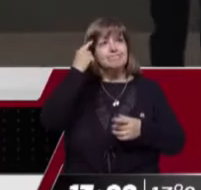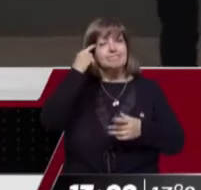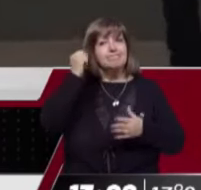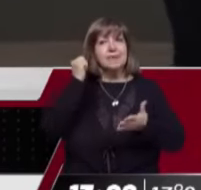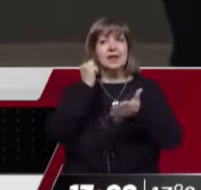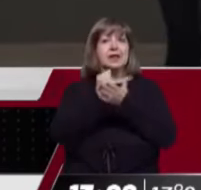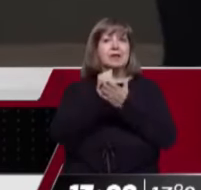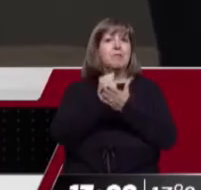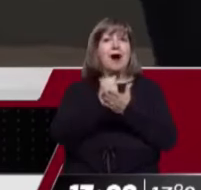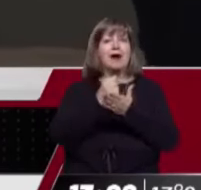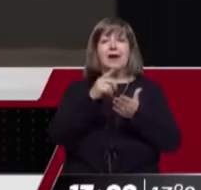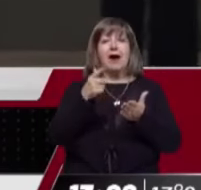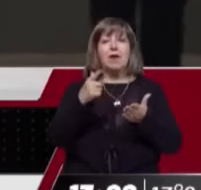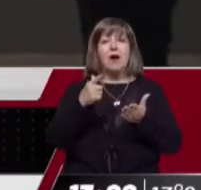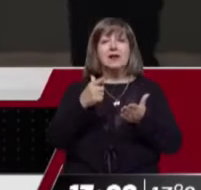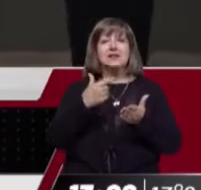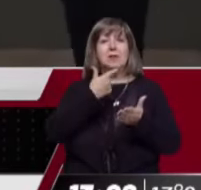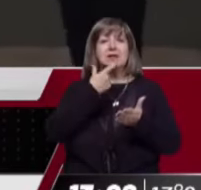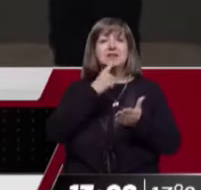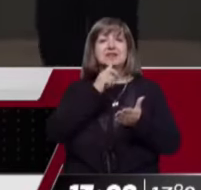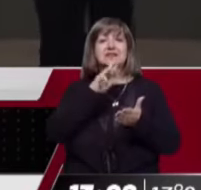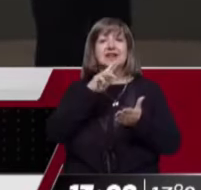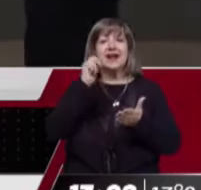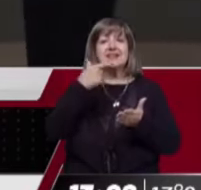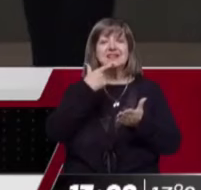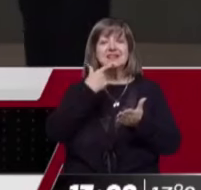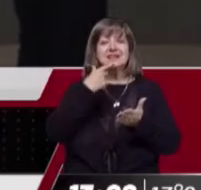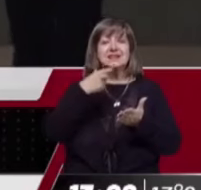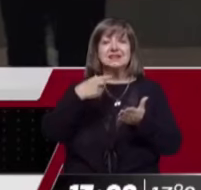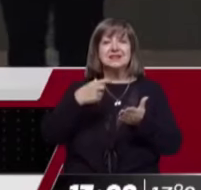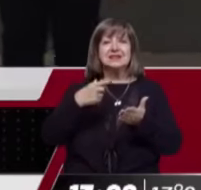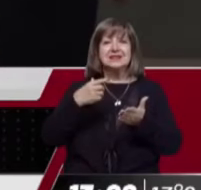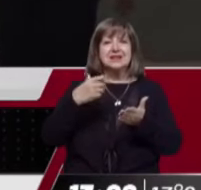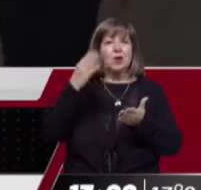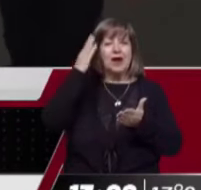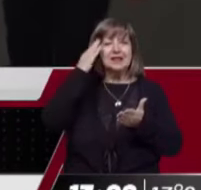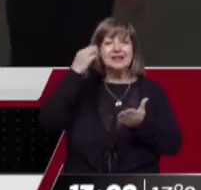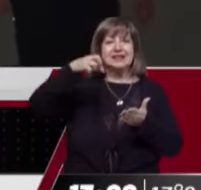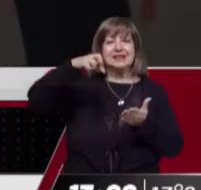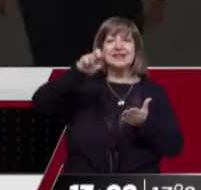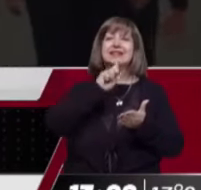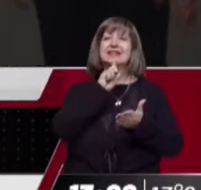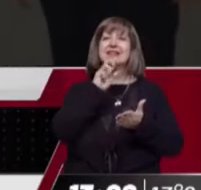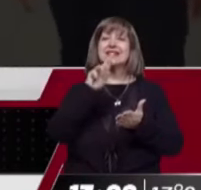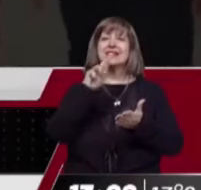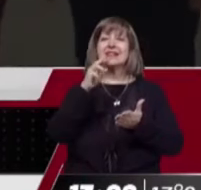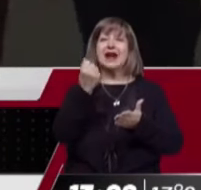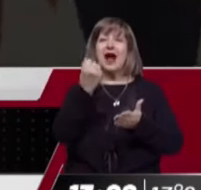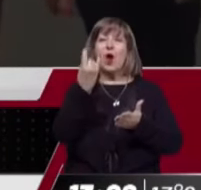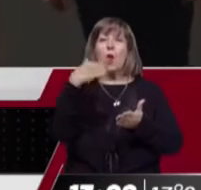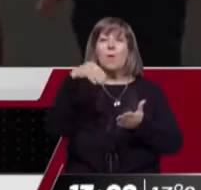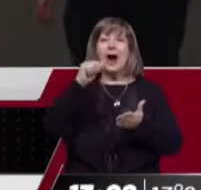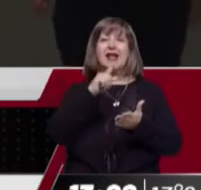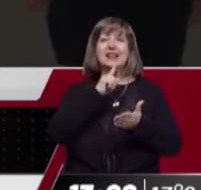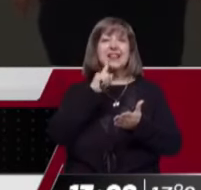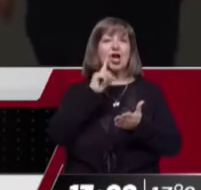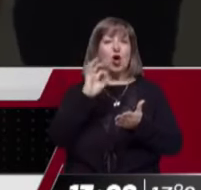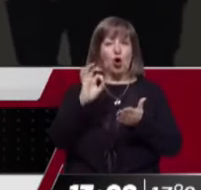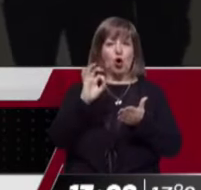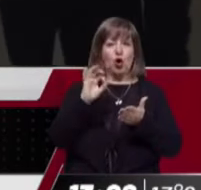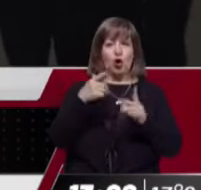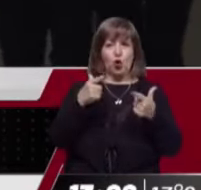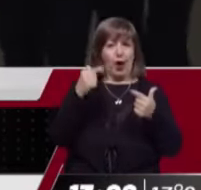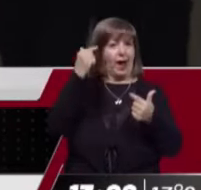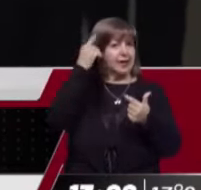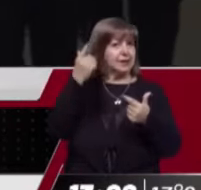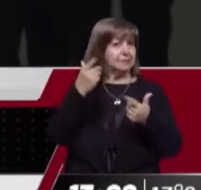son las pericias que determinan de que no ha sido así la situación. Por otro lado, existe un ocultamiento consciente por parte de la señora Verónica